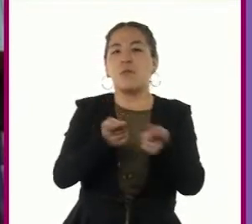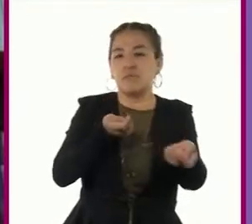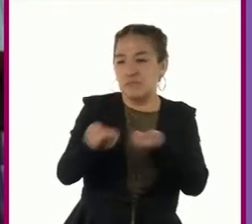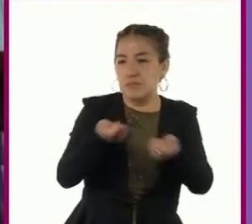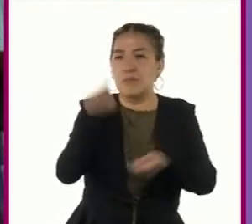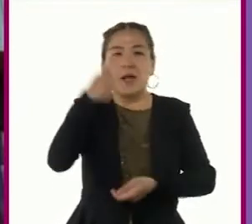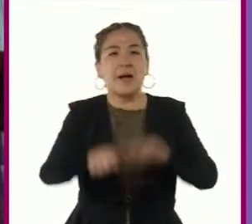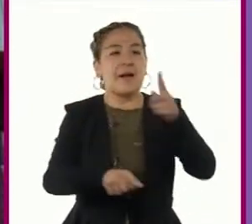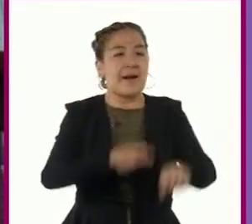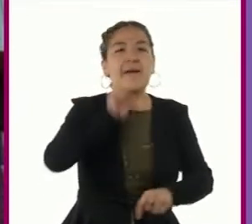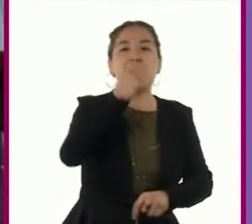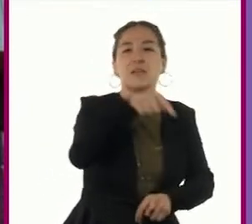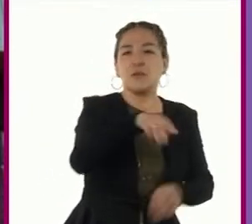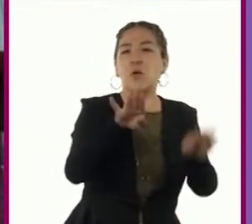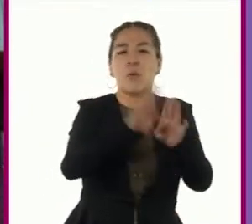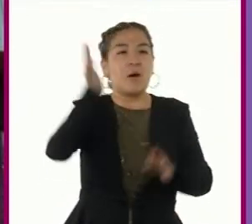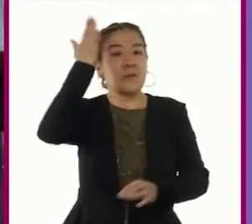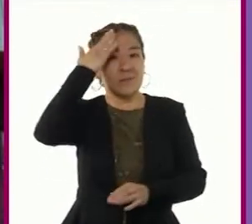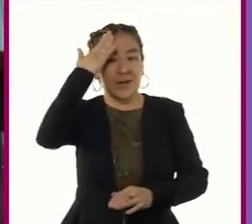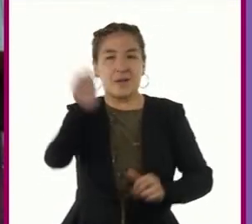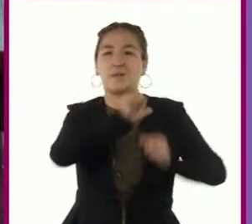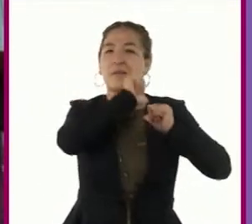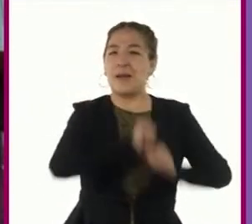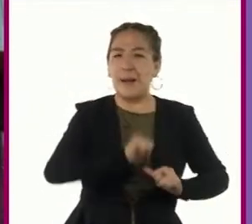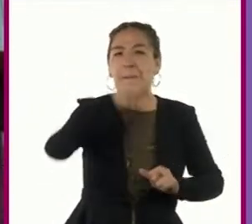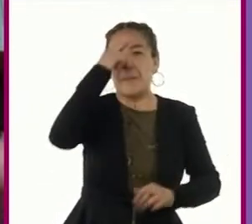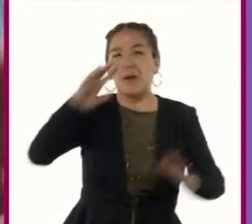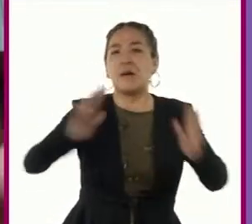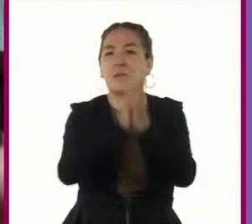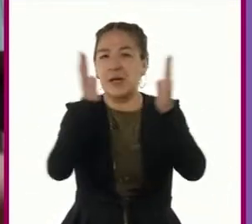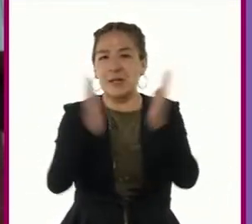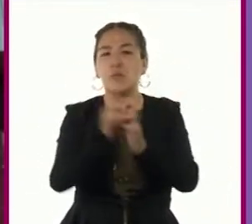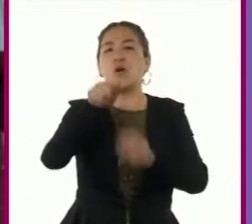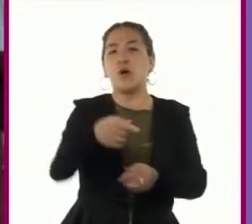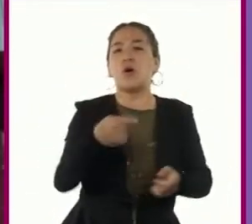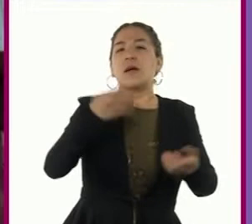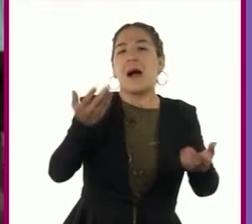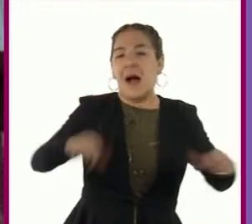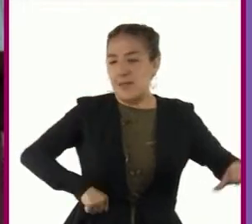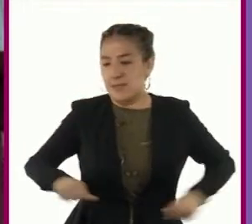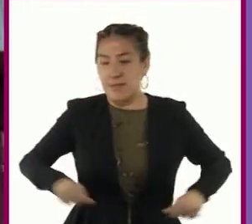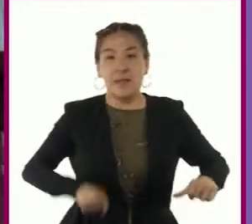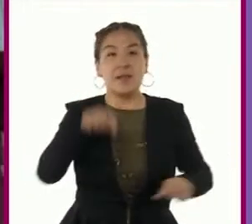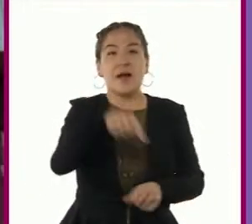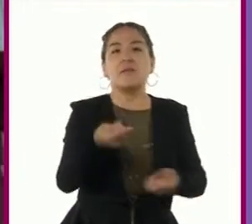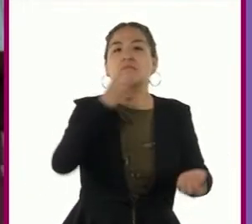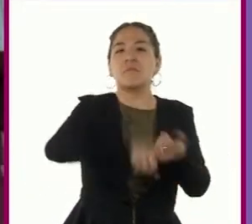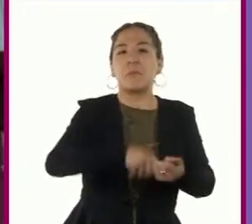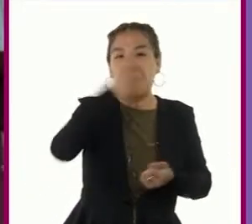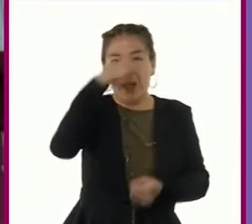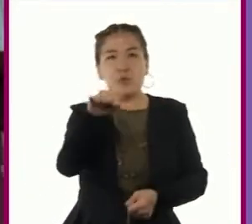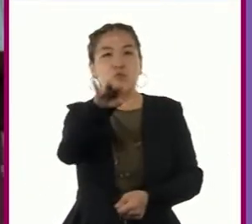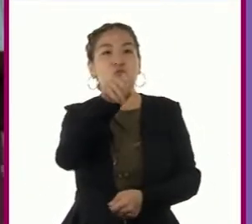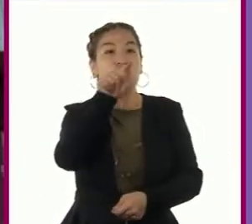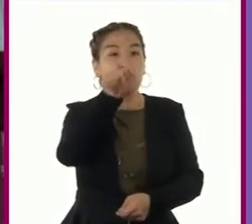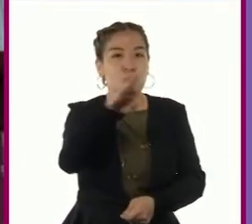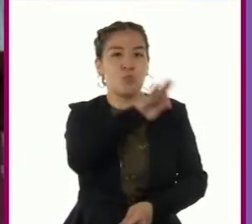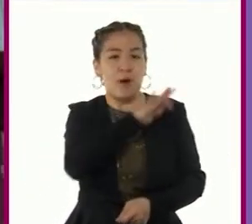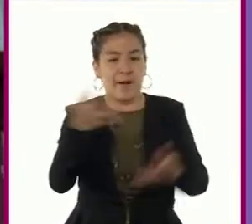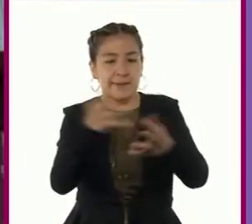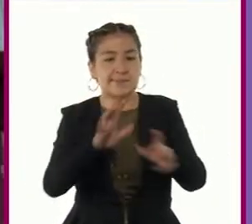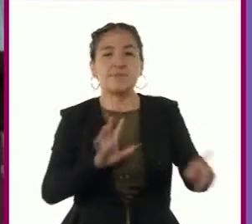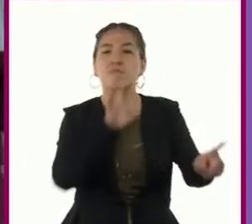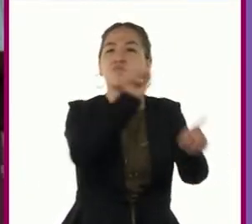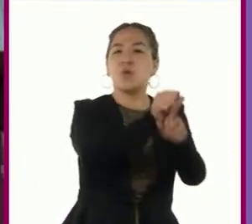del propio partido o bien participar en los procesos internos para alcanzar una candidatura a un cargo de